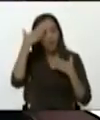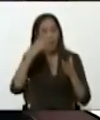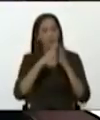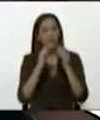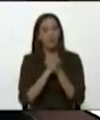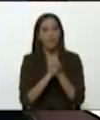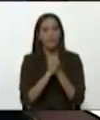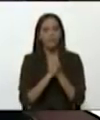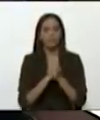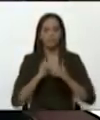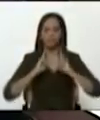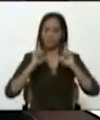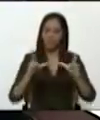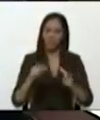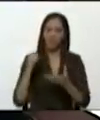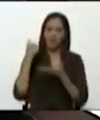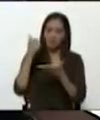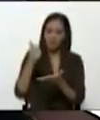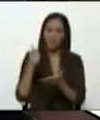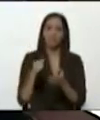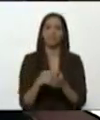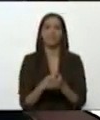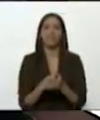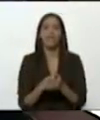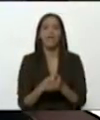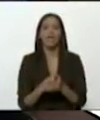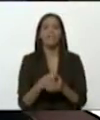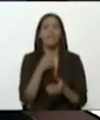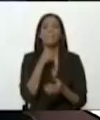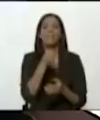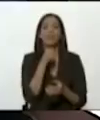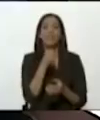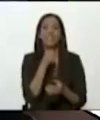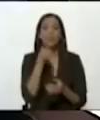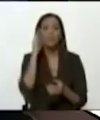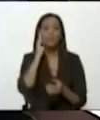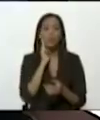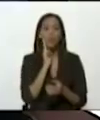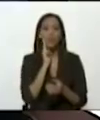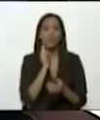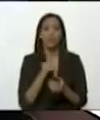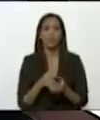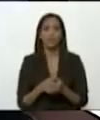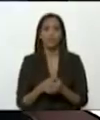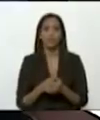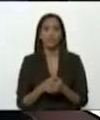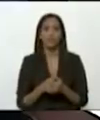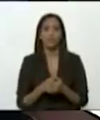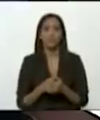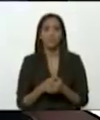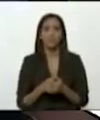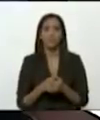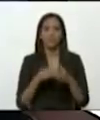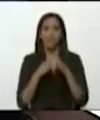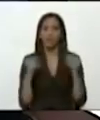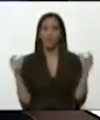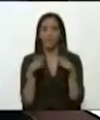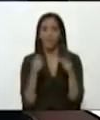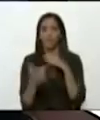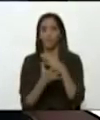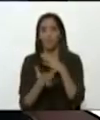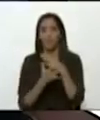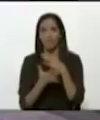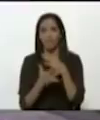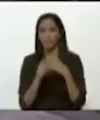fueron galardonados por ese premio. Premio de periodismo Simón Bolívar. Y a todo el equipo técnico, aunque no